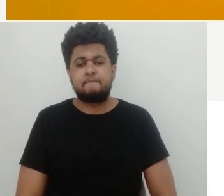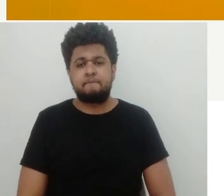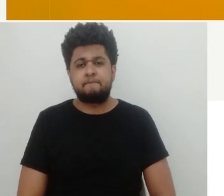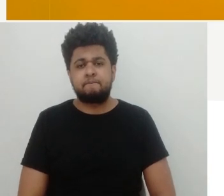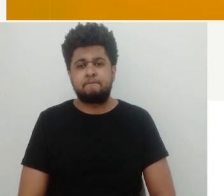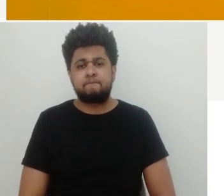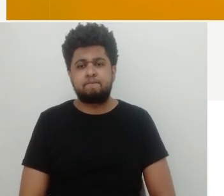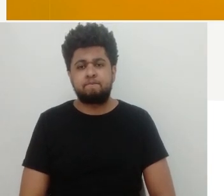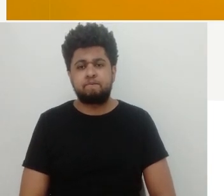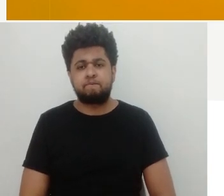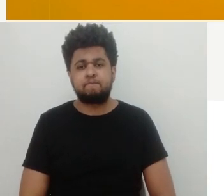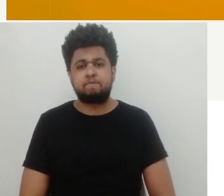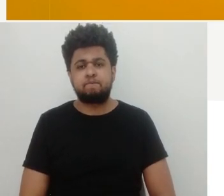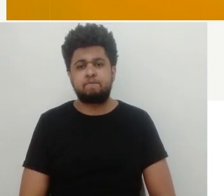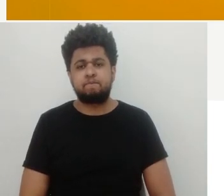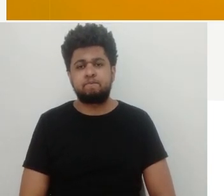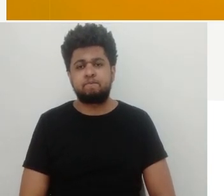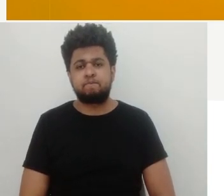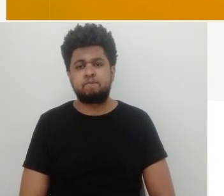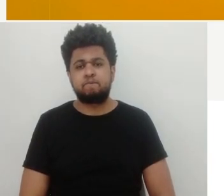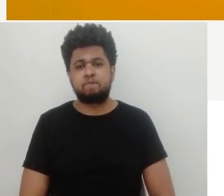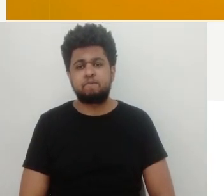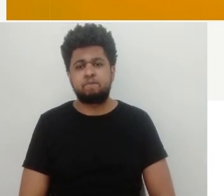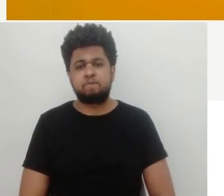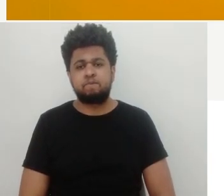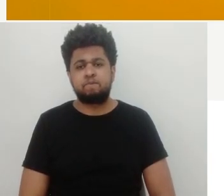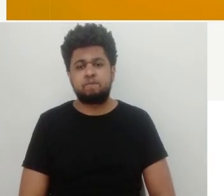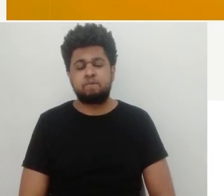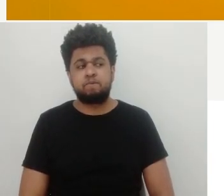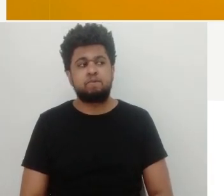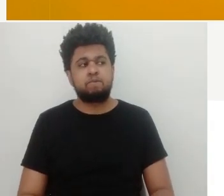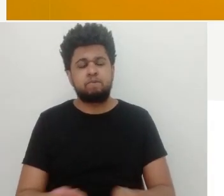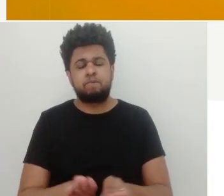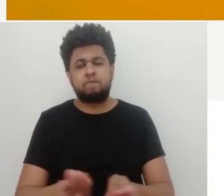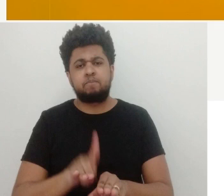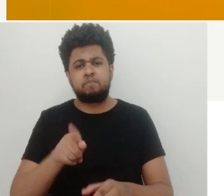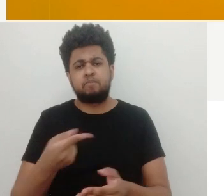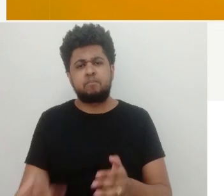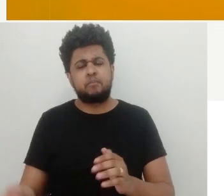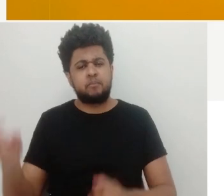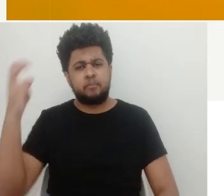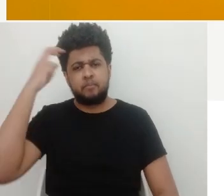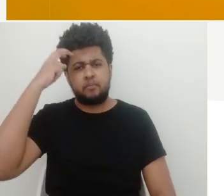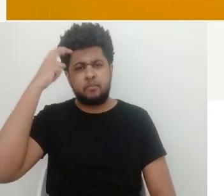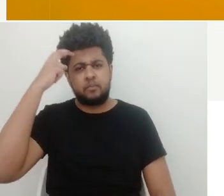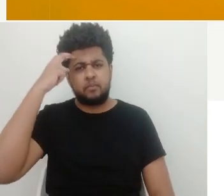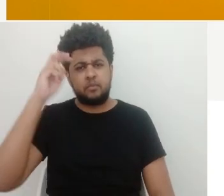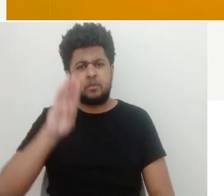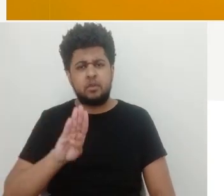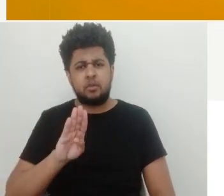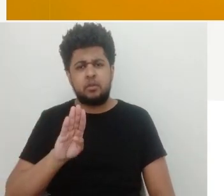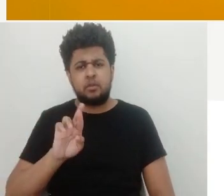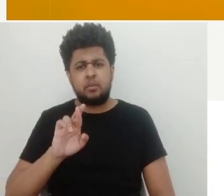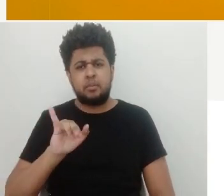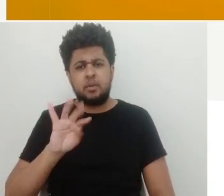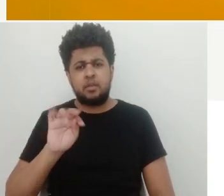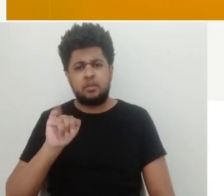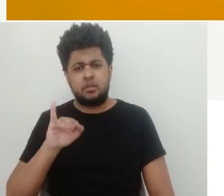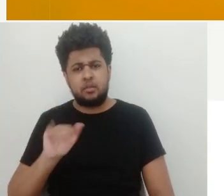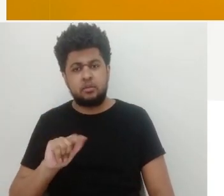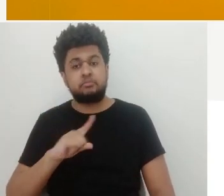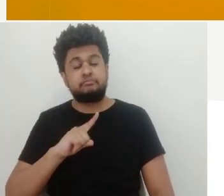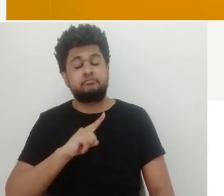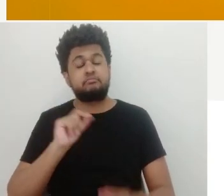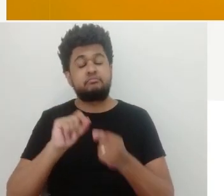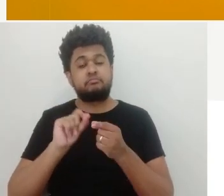El surgimiento de los estudios culturales en la Academia Británica, o los llamados Cultural Studies, en la década de 1960,